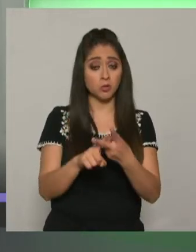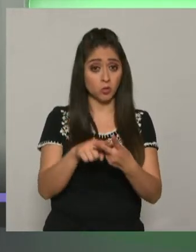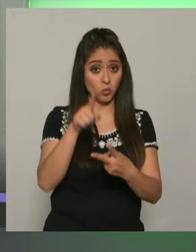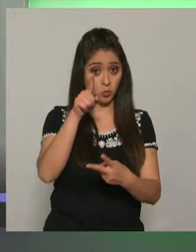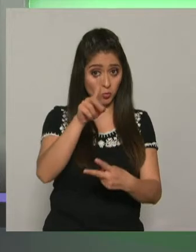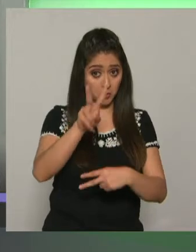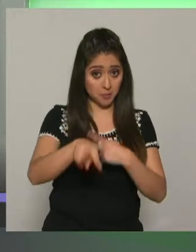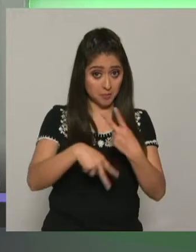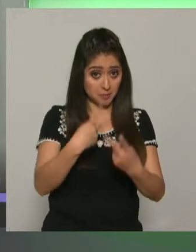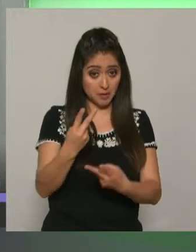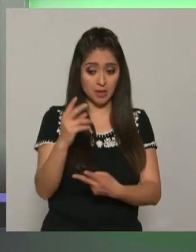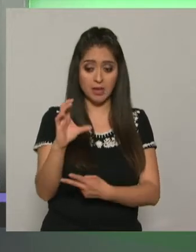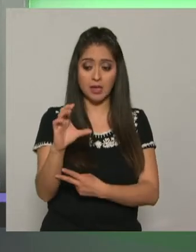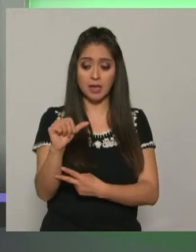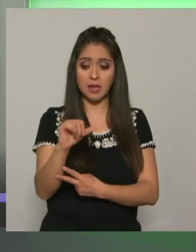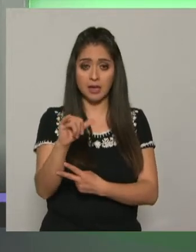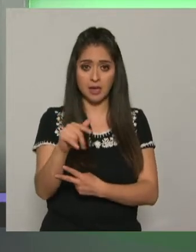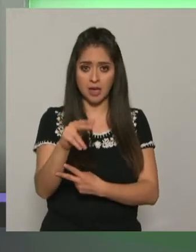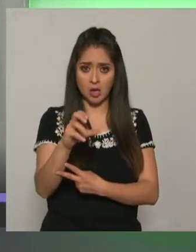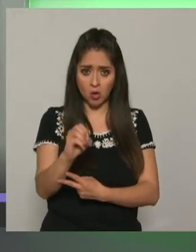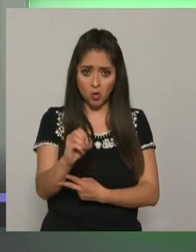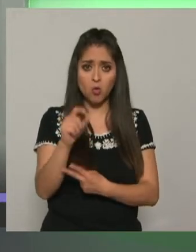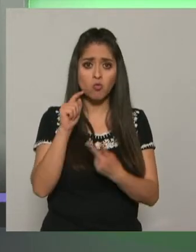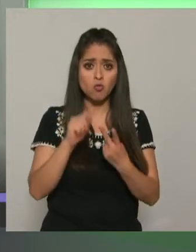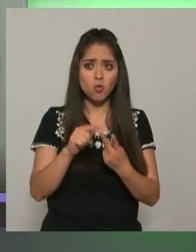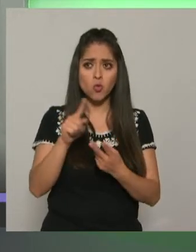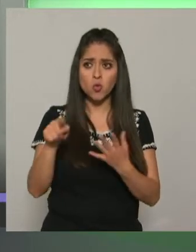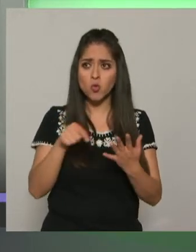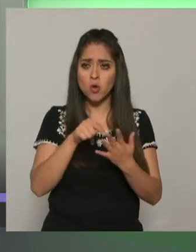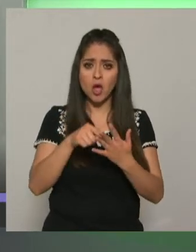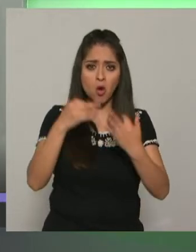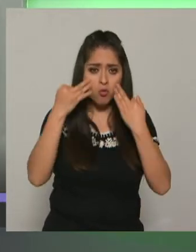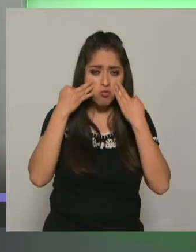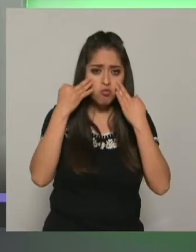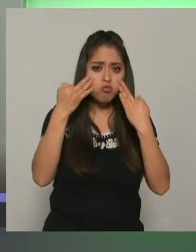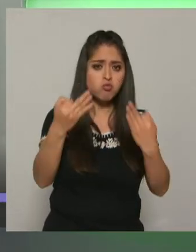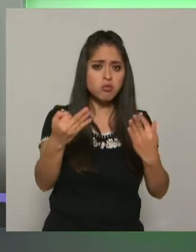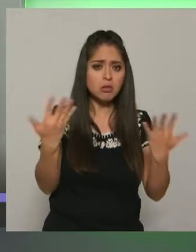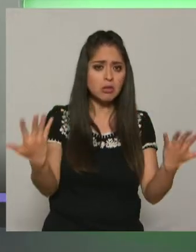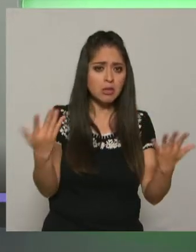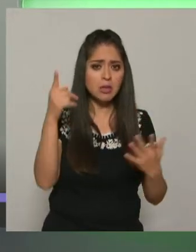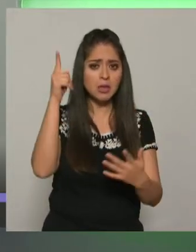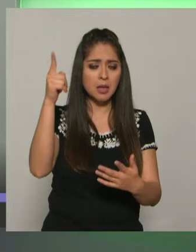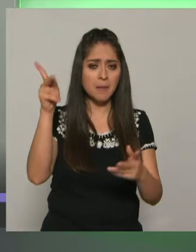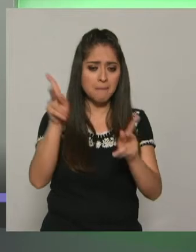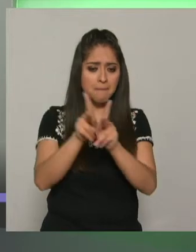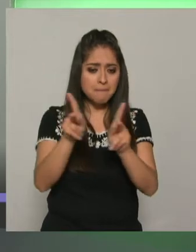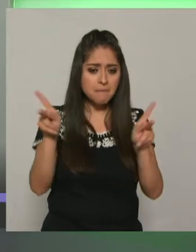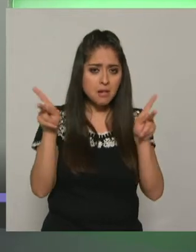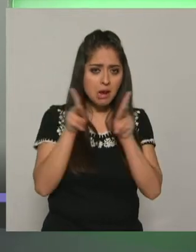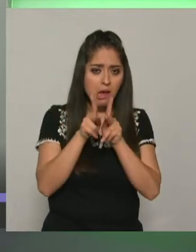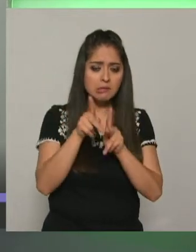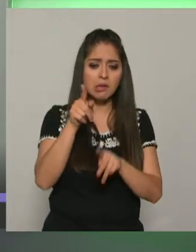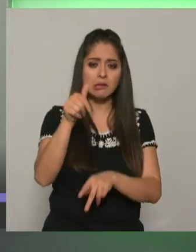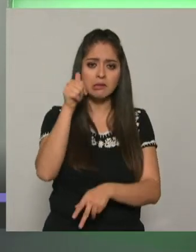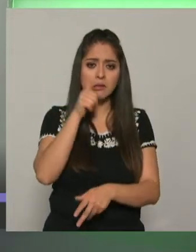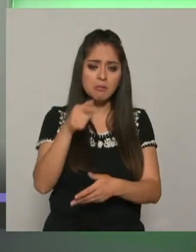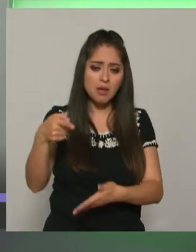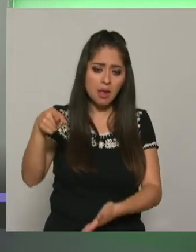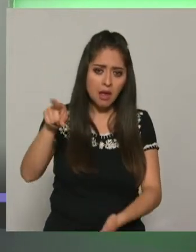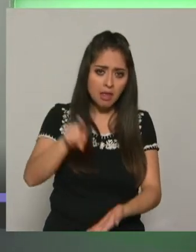los cajeros, en lugares públicos, pero públicos, ¿qué es? Los centros comerciales, dentro de las